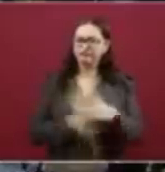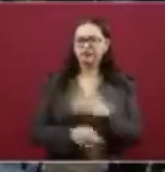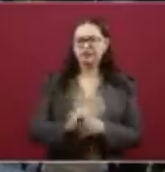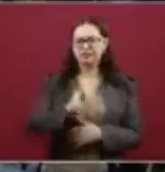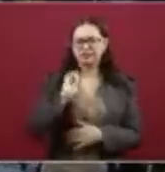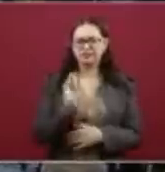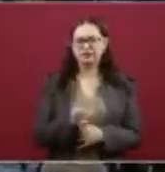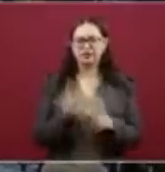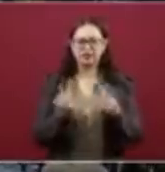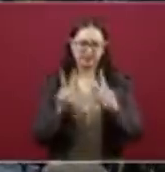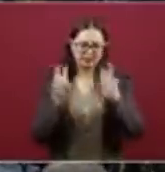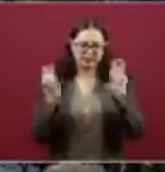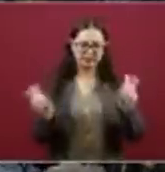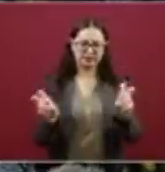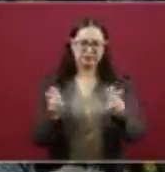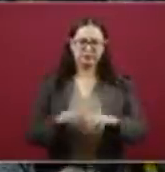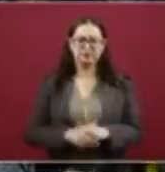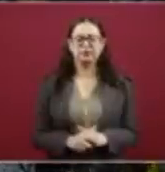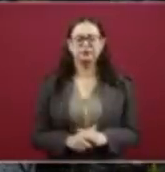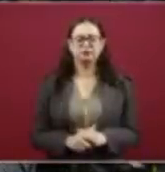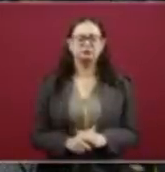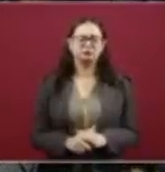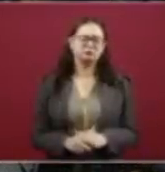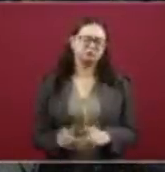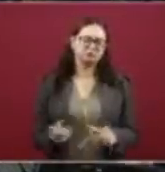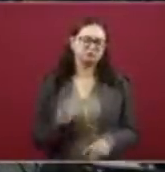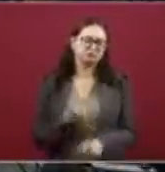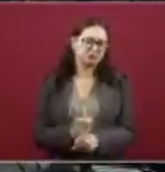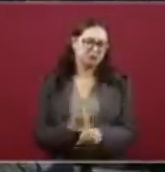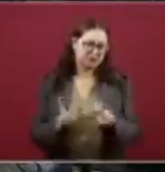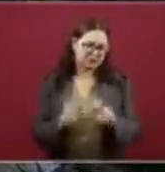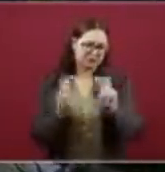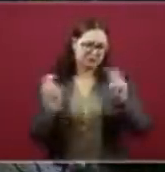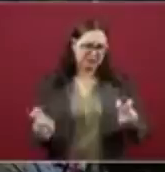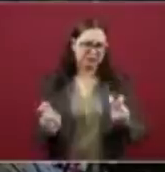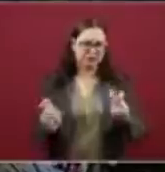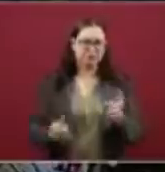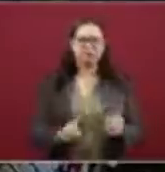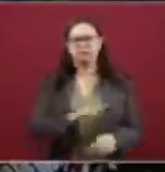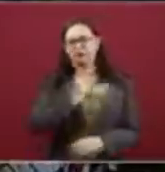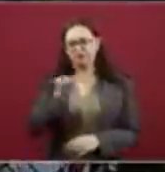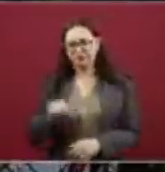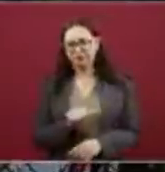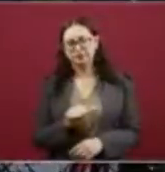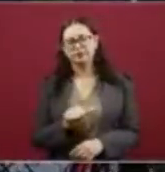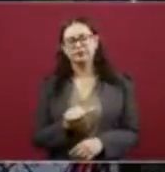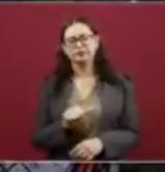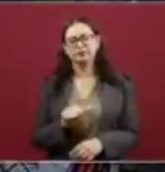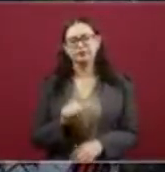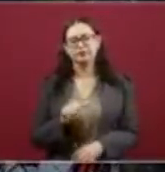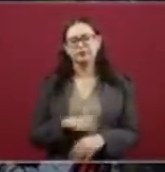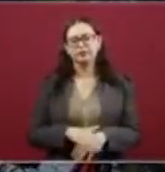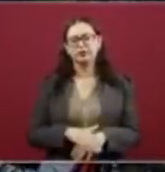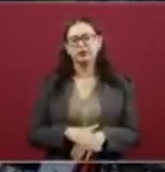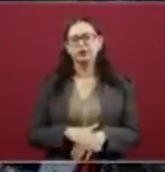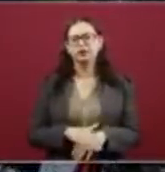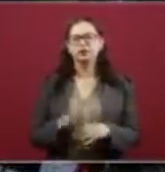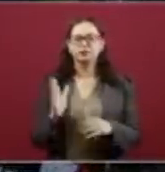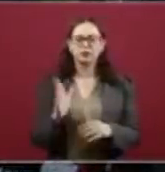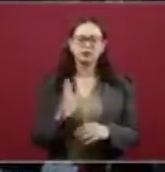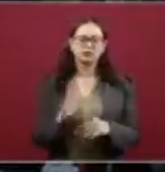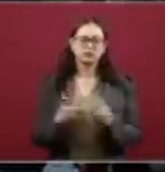y vamos a comenzar con eso y luego abrimos lo de la sesión